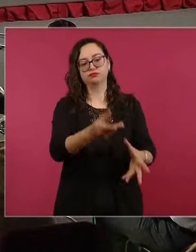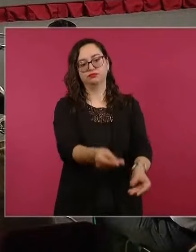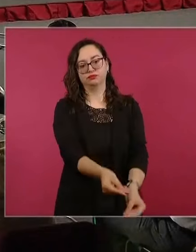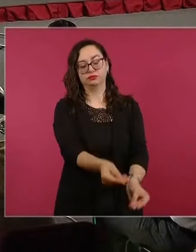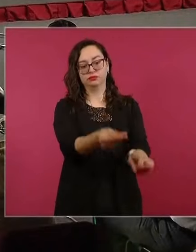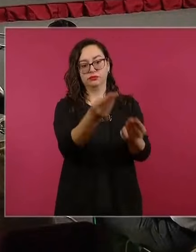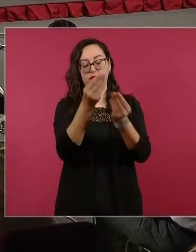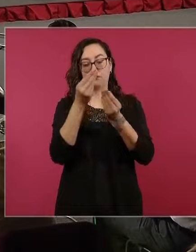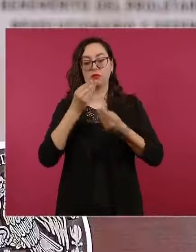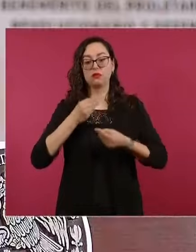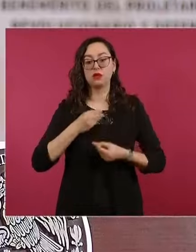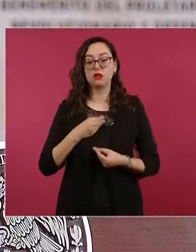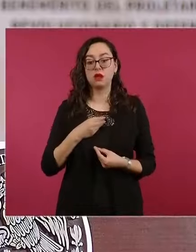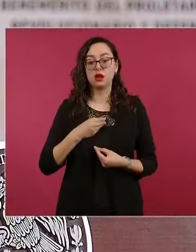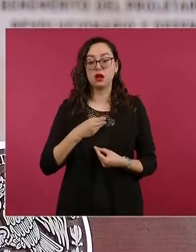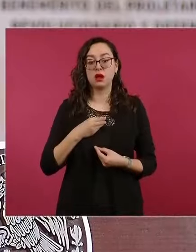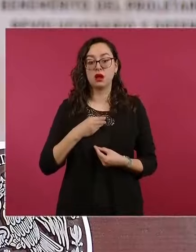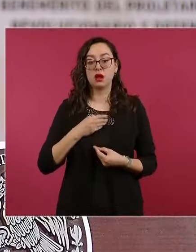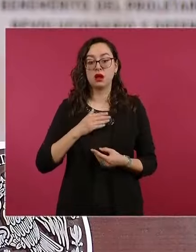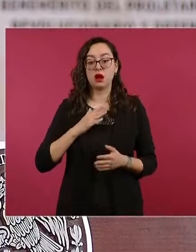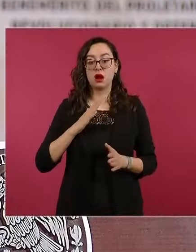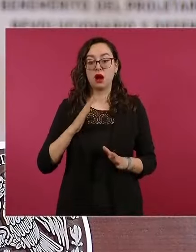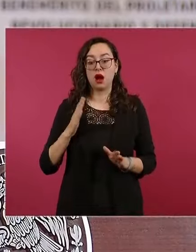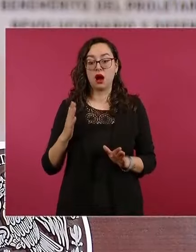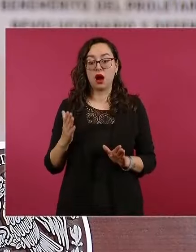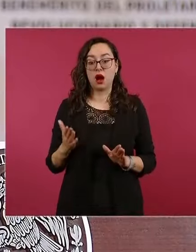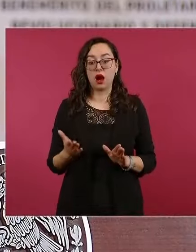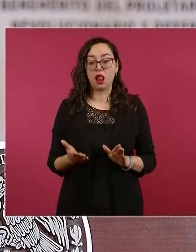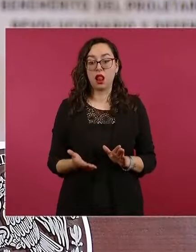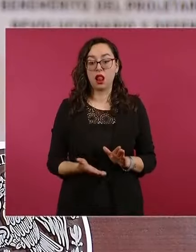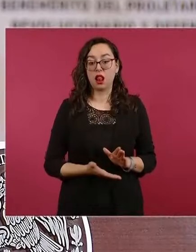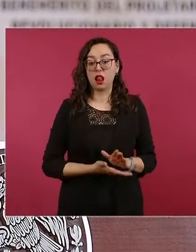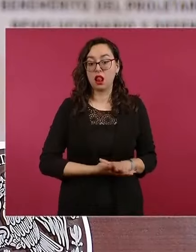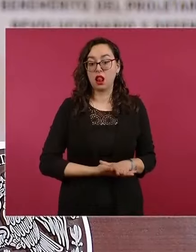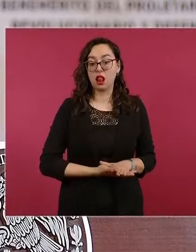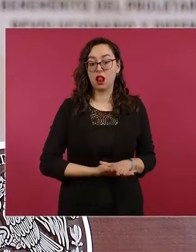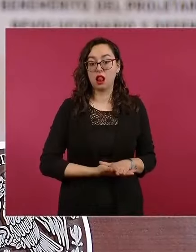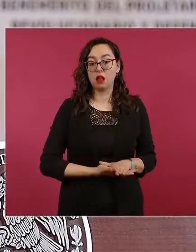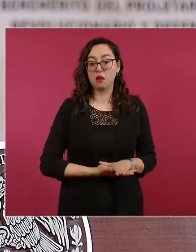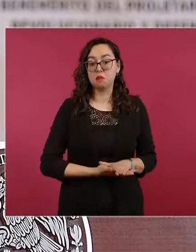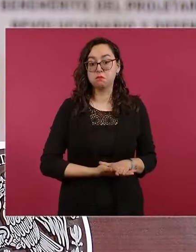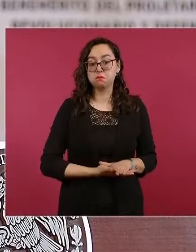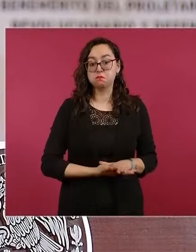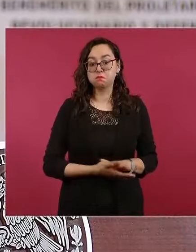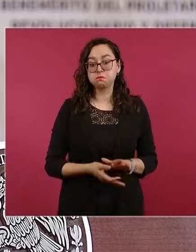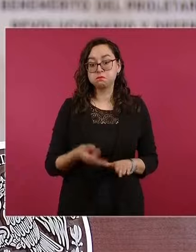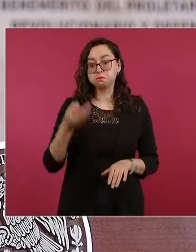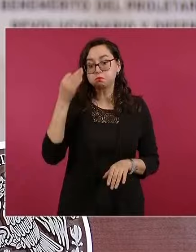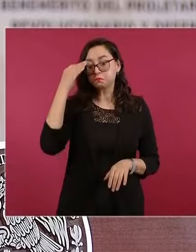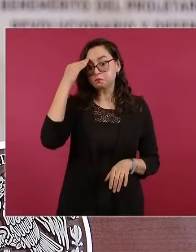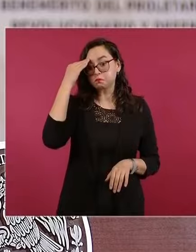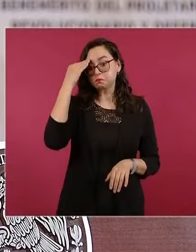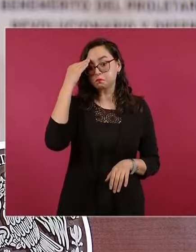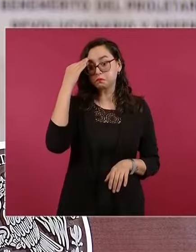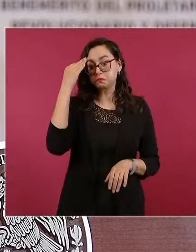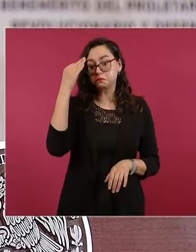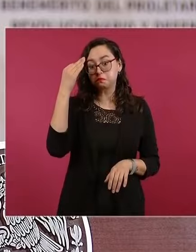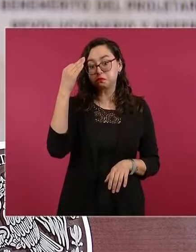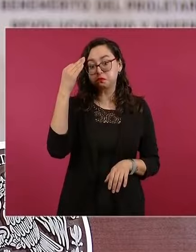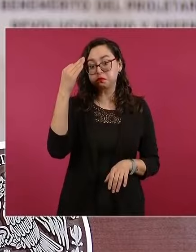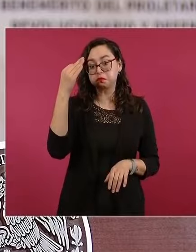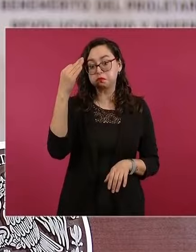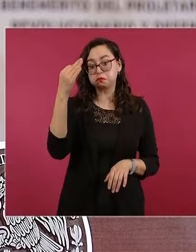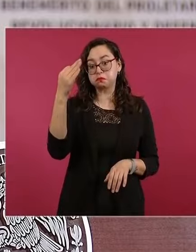que atrajeran el asunto y en esta etapa el expediente estuvo guardado o